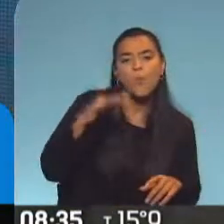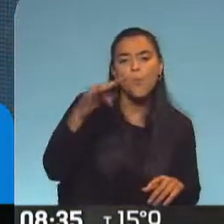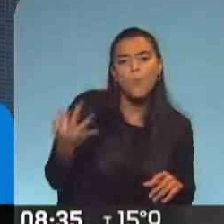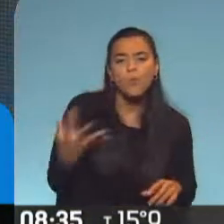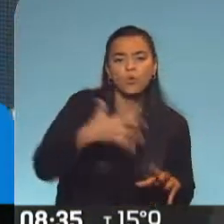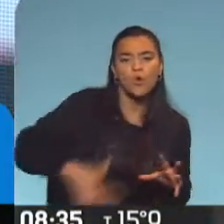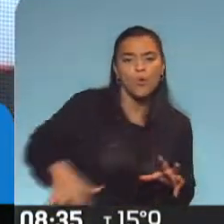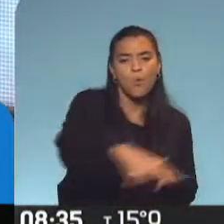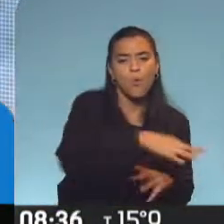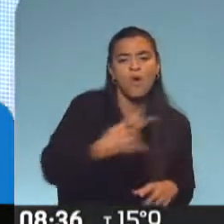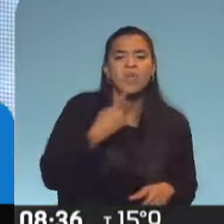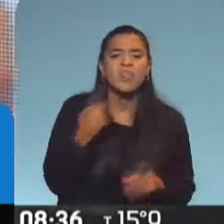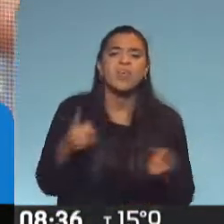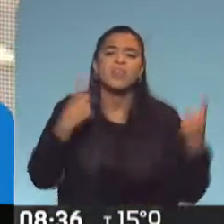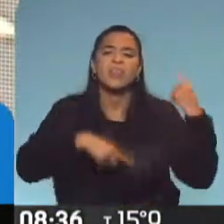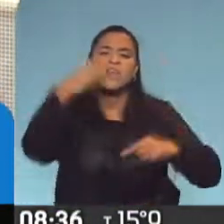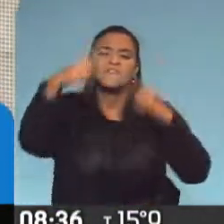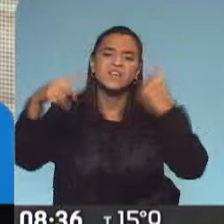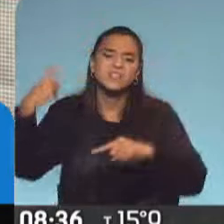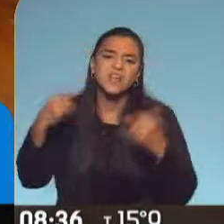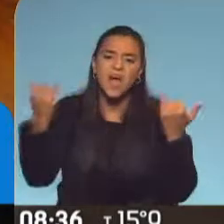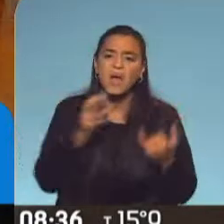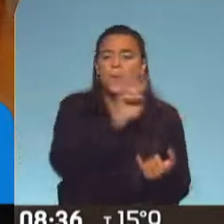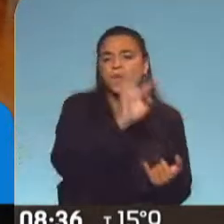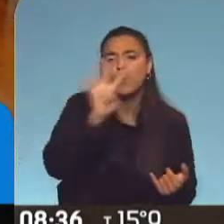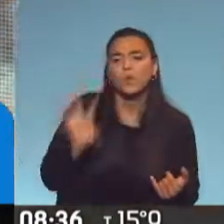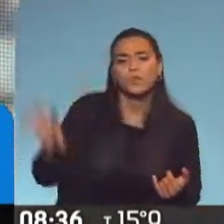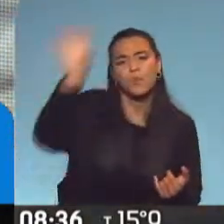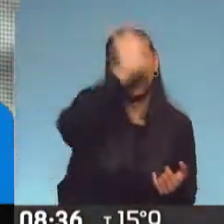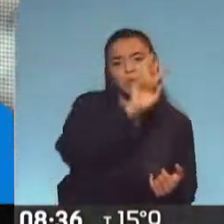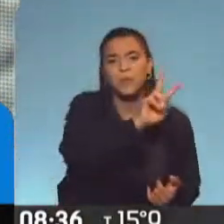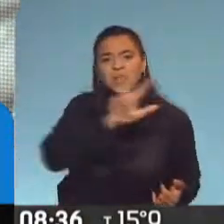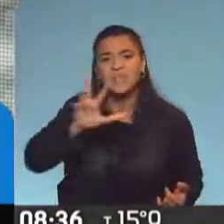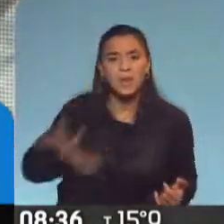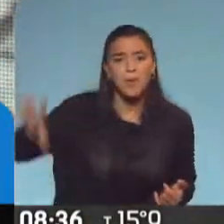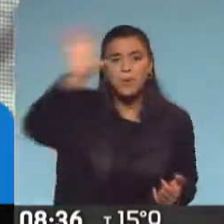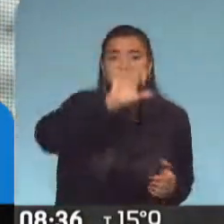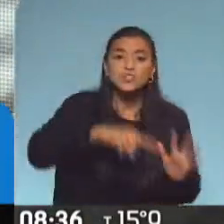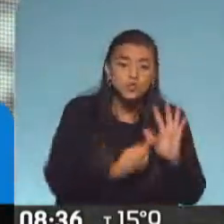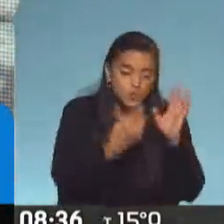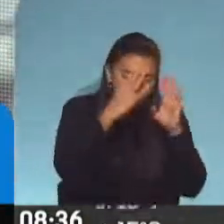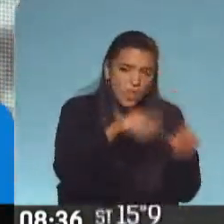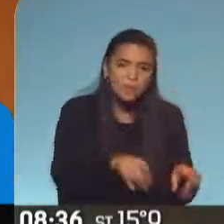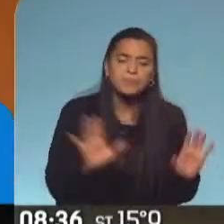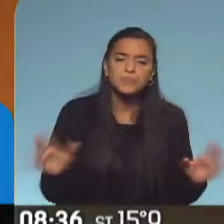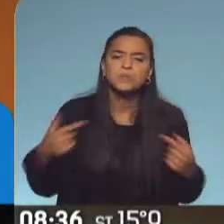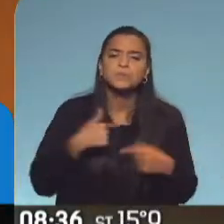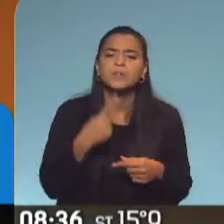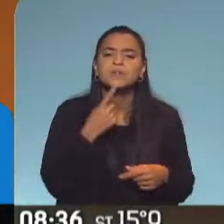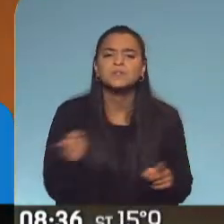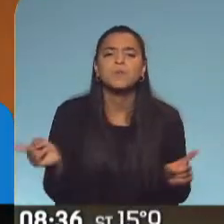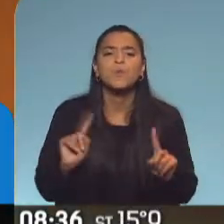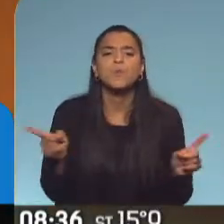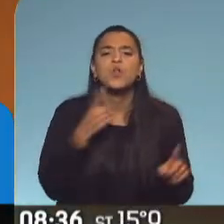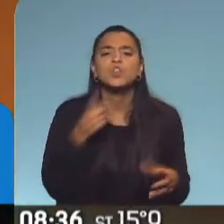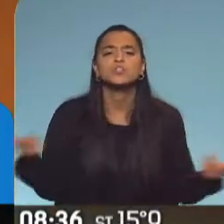único distrito que plantea diferencias. Digo, hay 24 provincias, 23 provincias y la ciudad de Buenos Aires. No, pero ni siquiera lo plantea